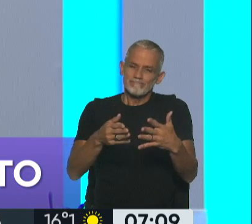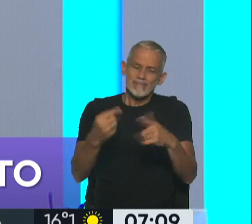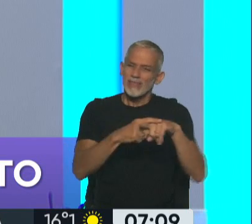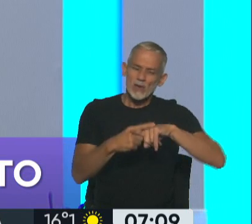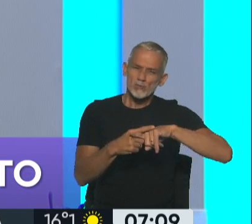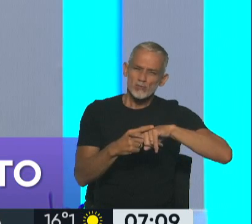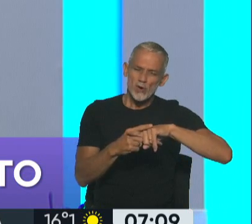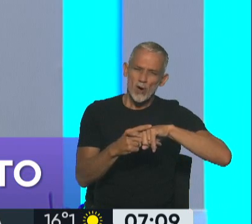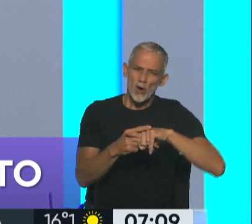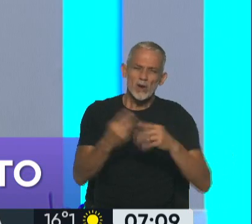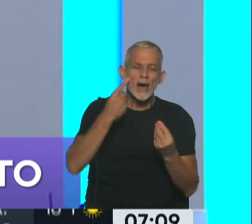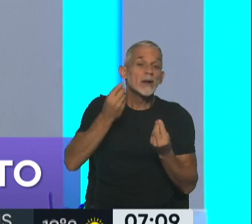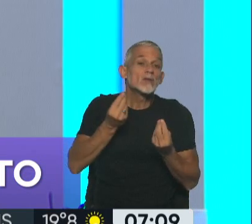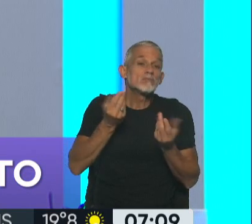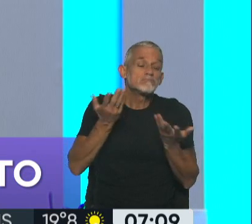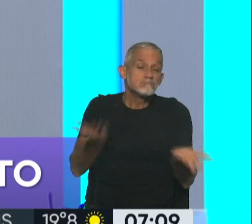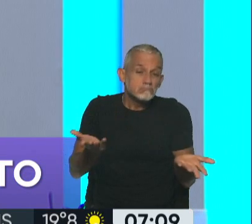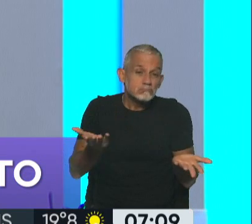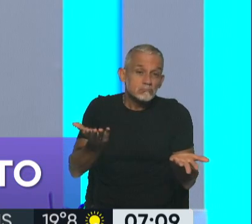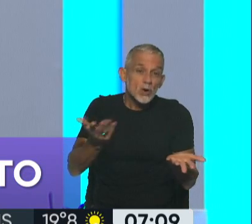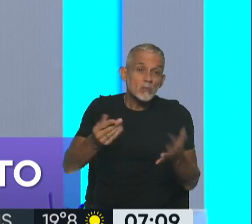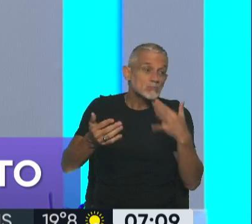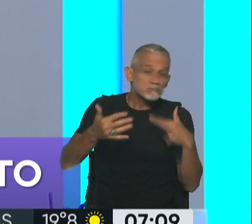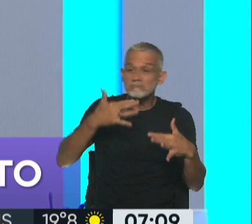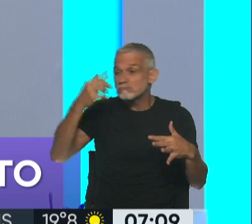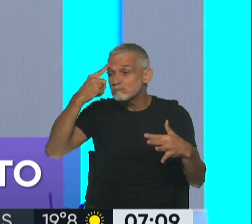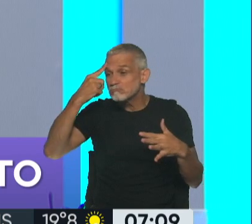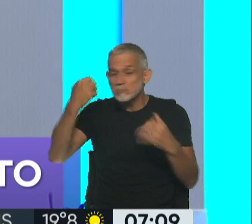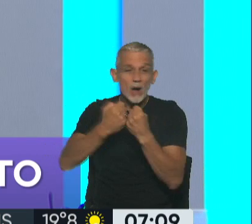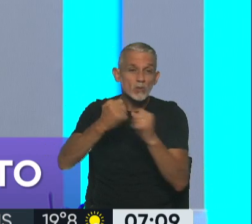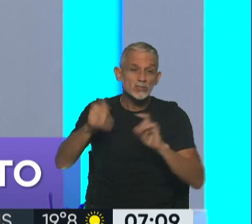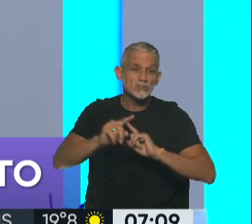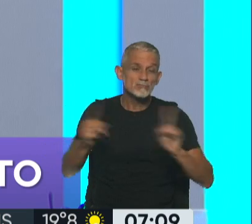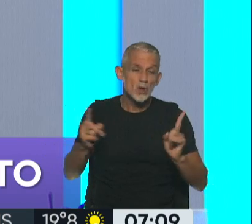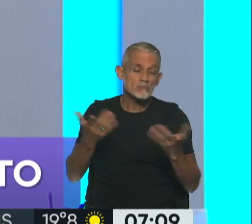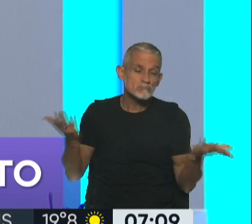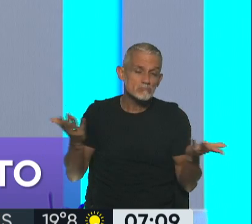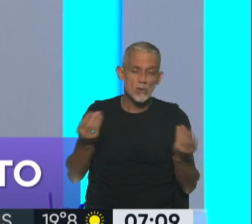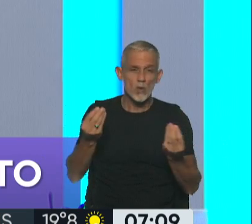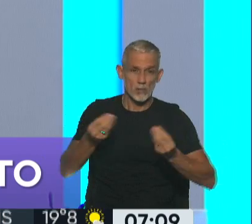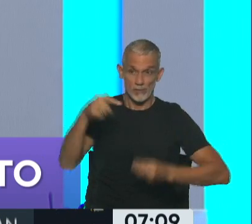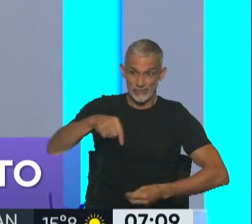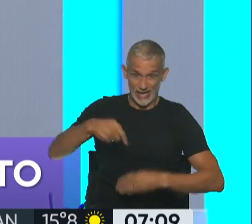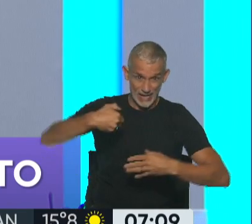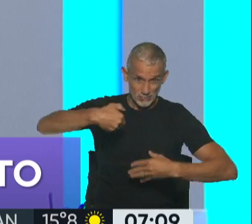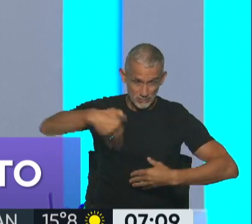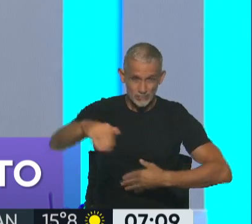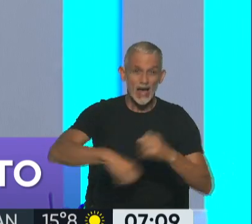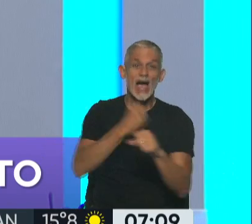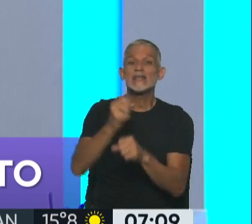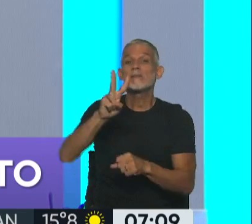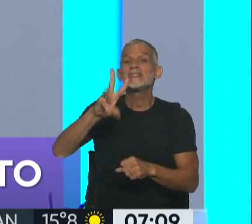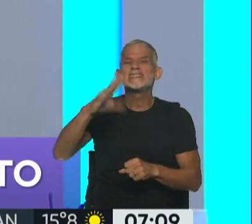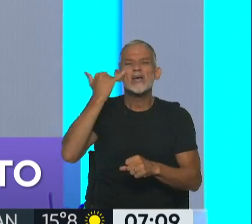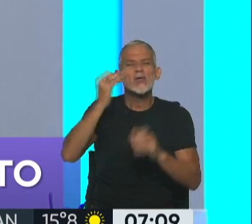veremos cuál es en definitiva el entendimiento y el acuerdo que se va alcanzando. De aquí al 25 de